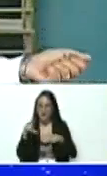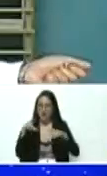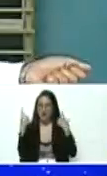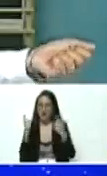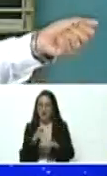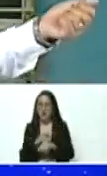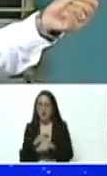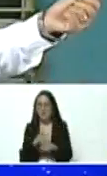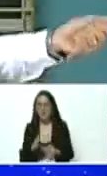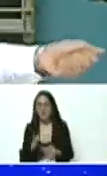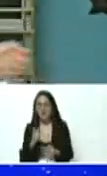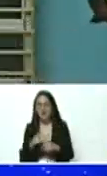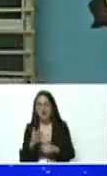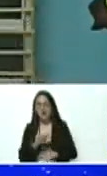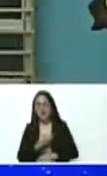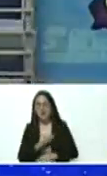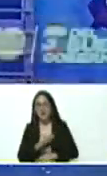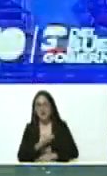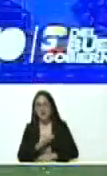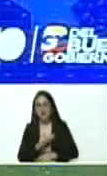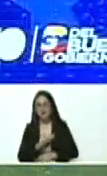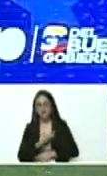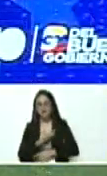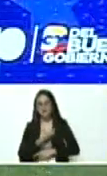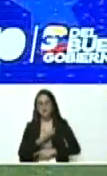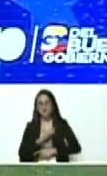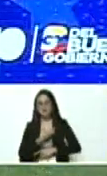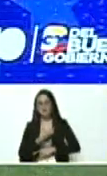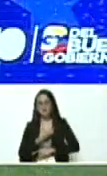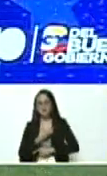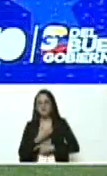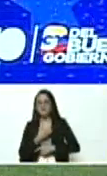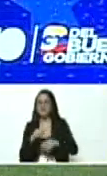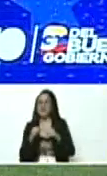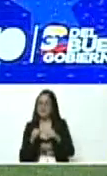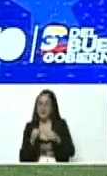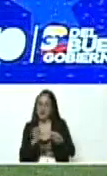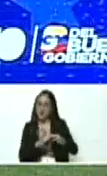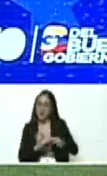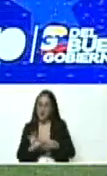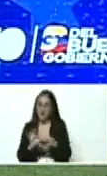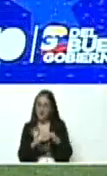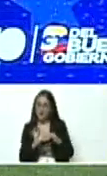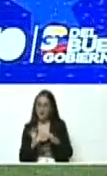gobernador Terán, el alcalde Suárez, y que se mantengan unidos